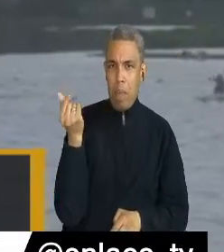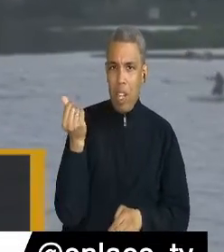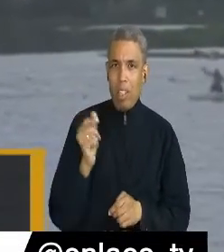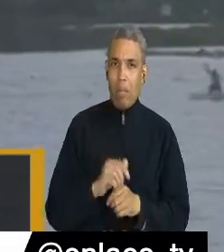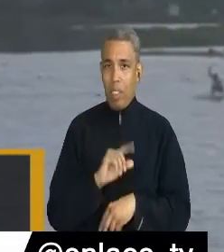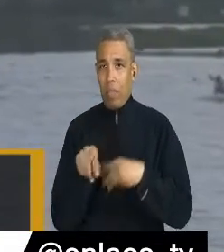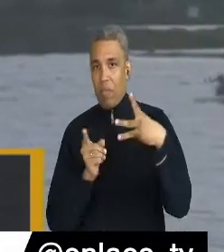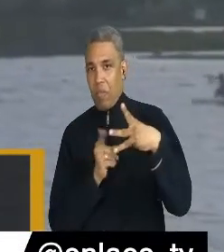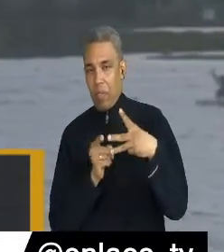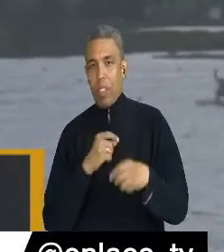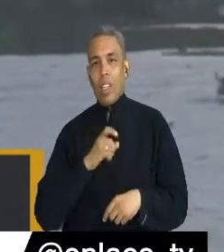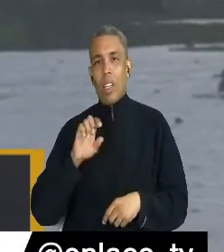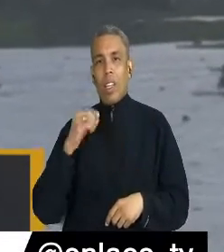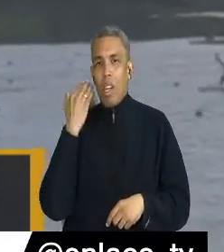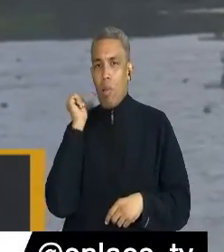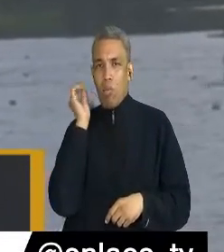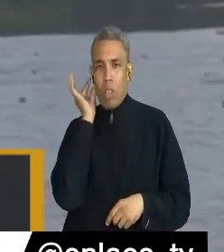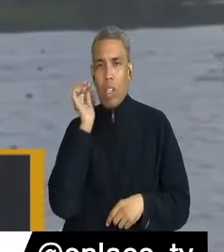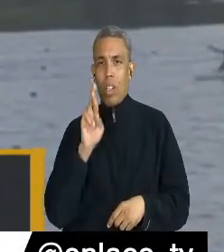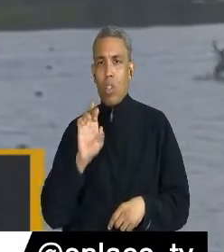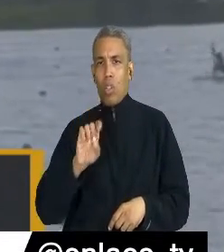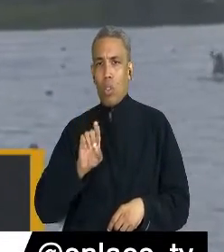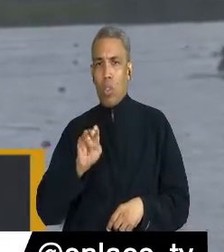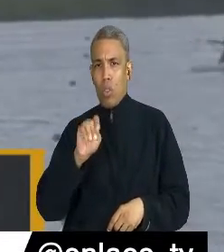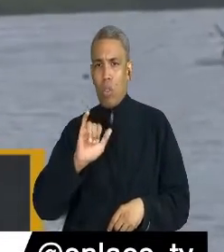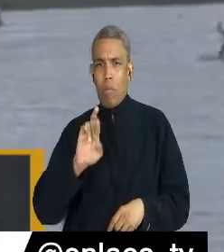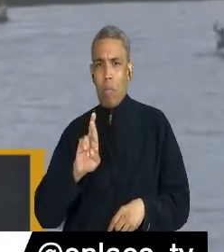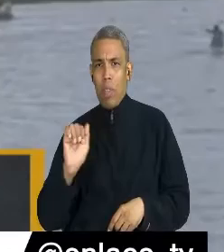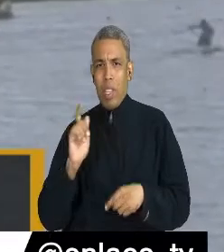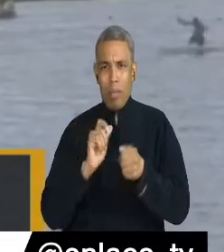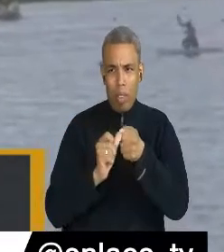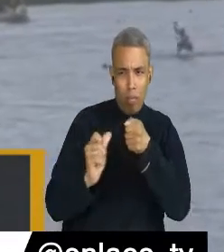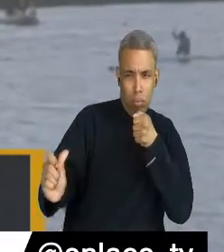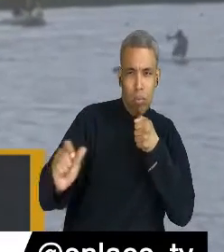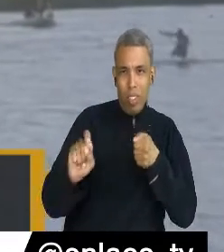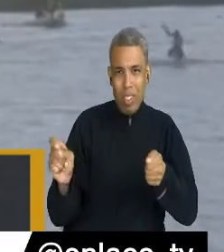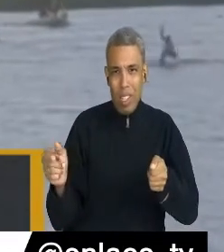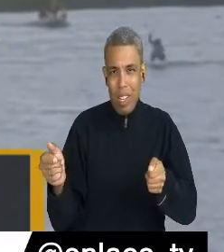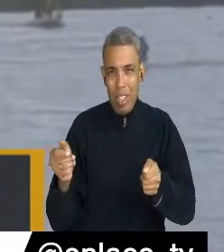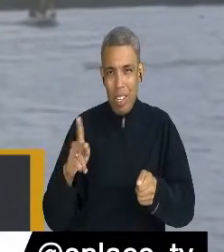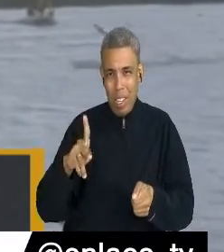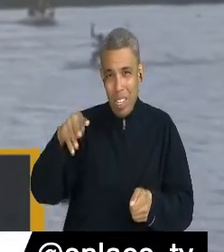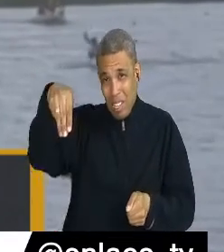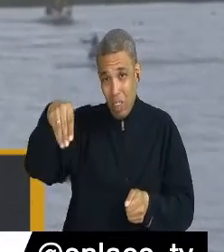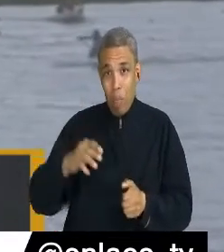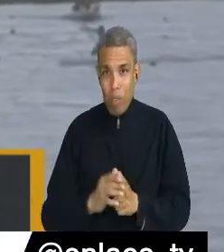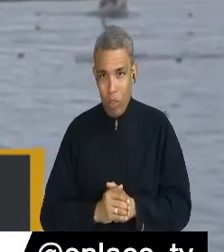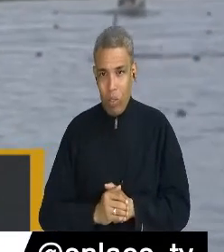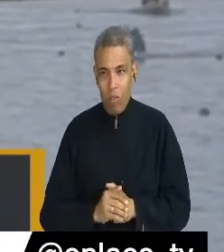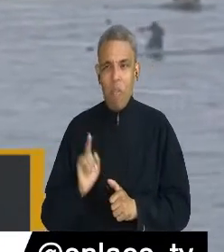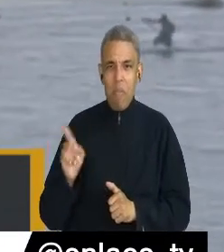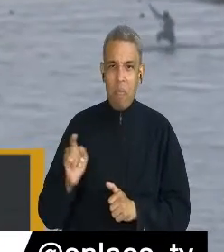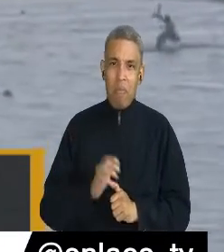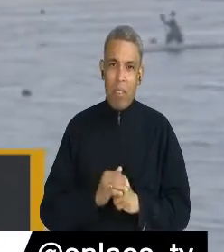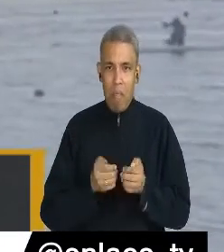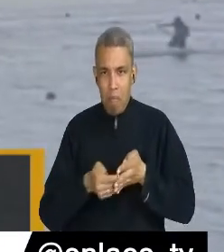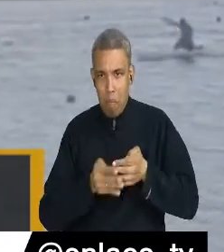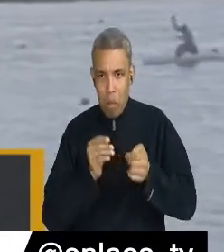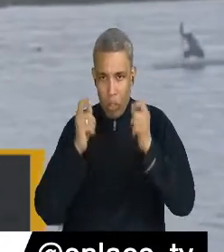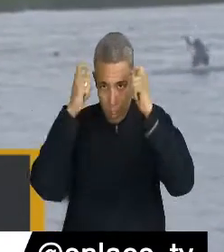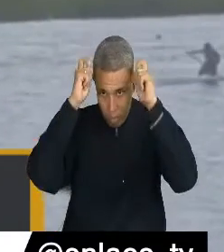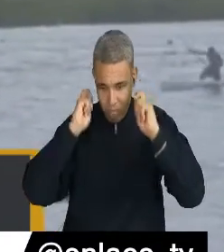y con rovira el bronce con los 6 kilómetros el mayor éxito es el de la plata en esta zona americana y